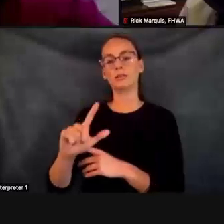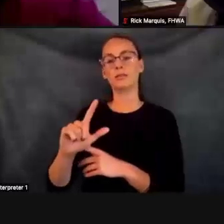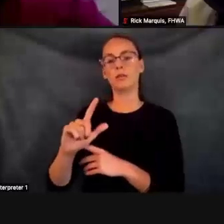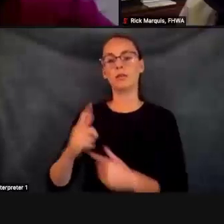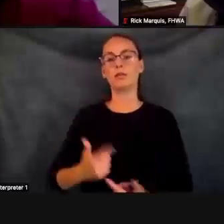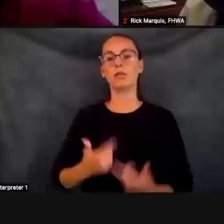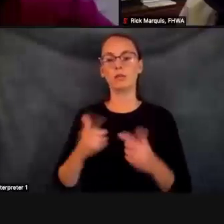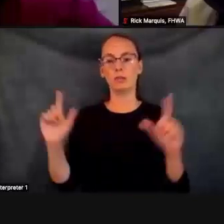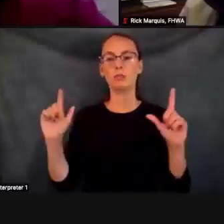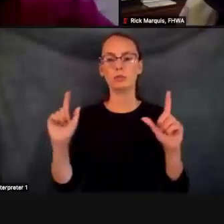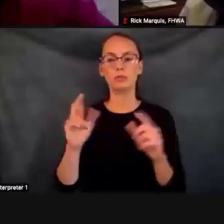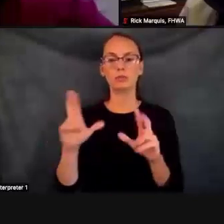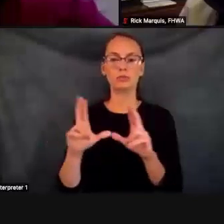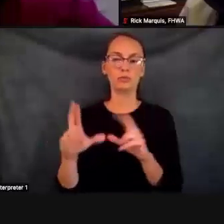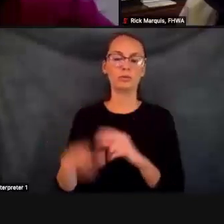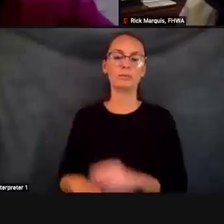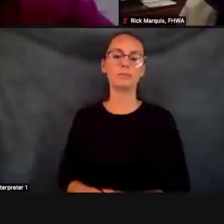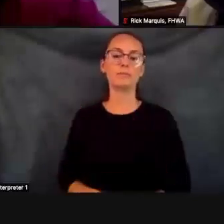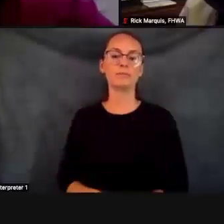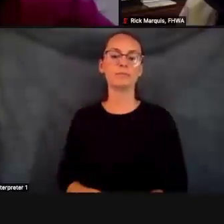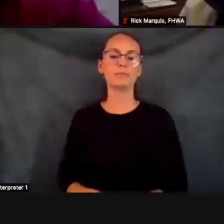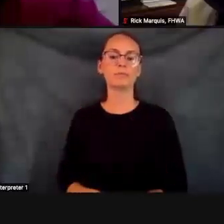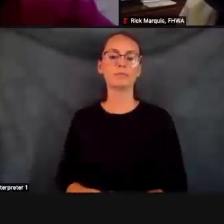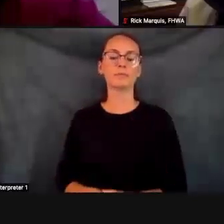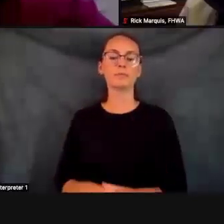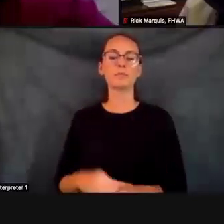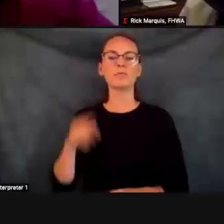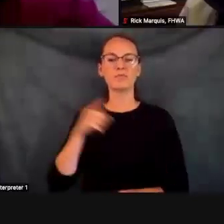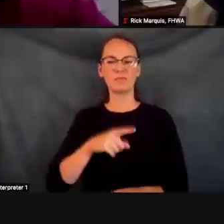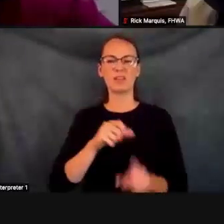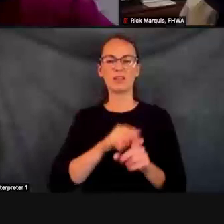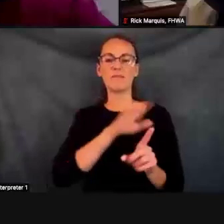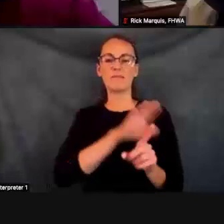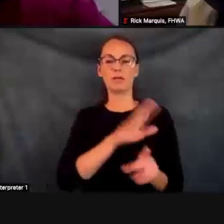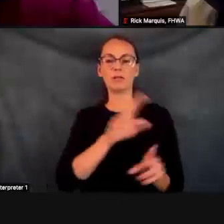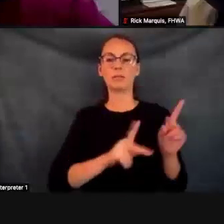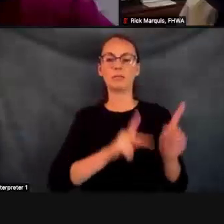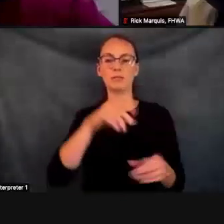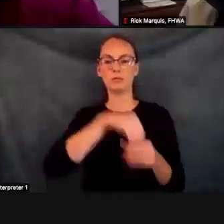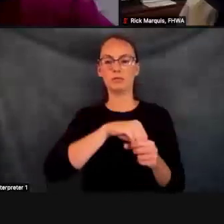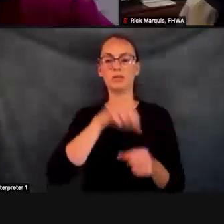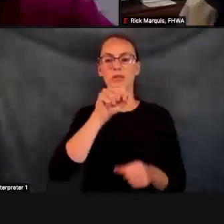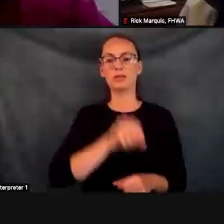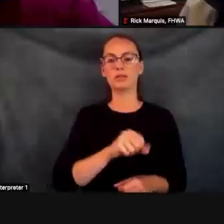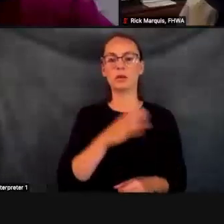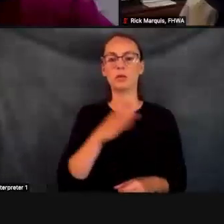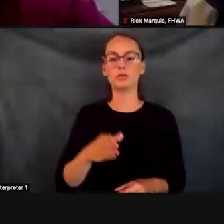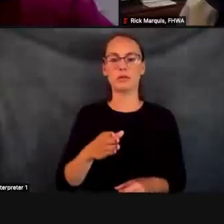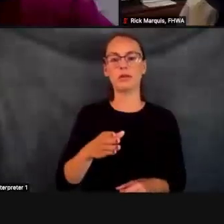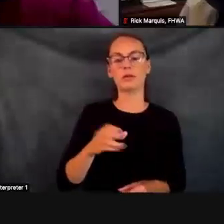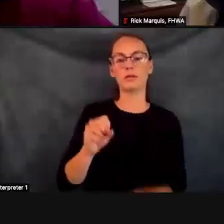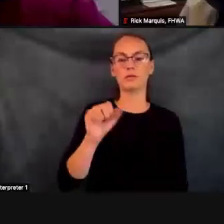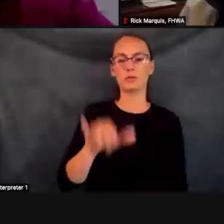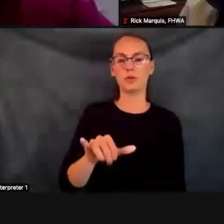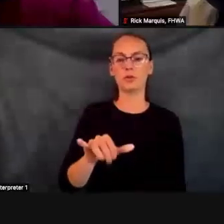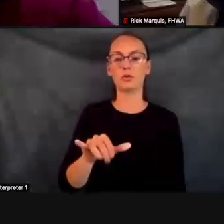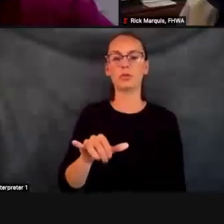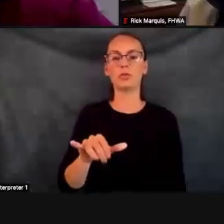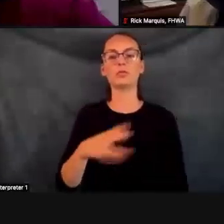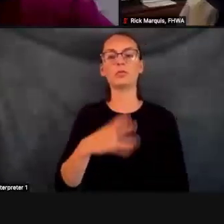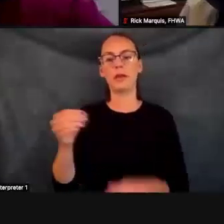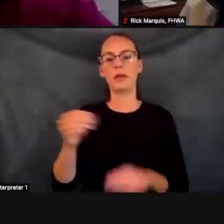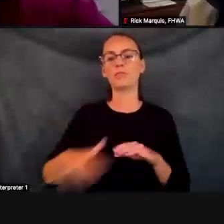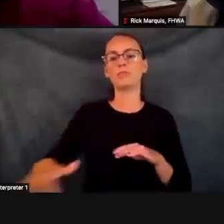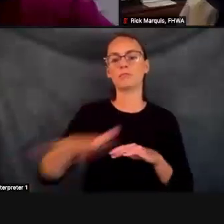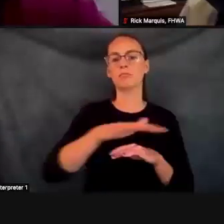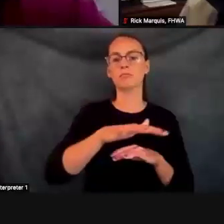se dirigen a una solución justa para las personas en la región sur y las áreas